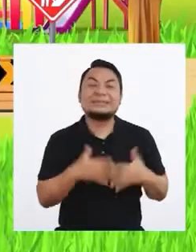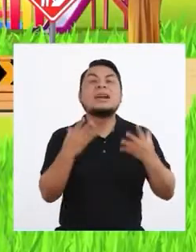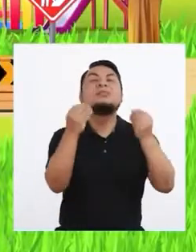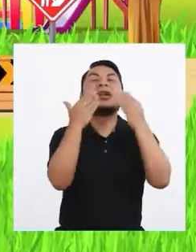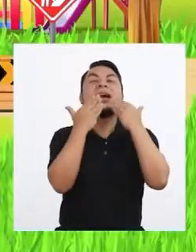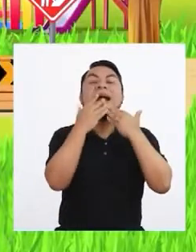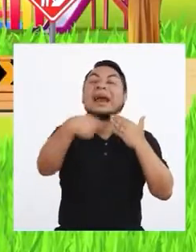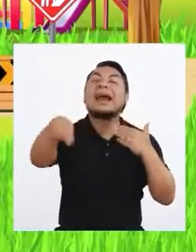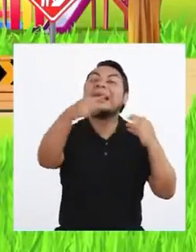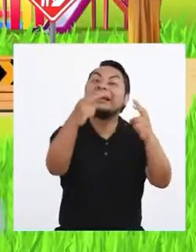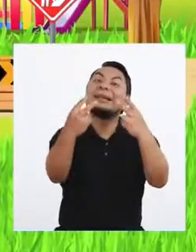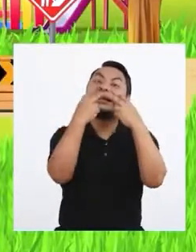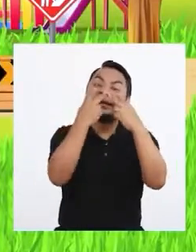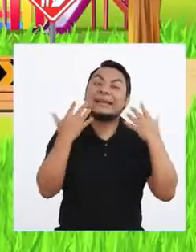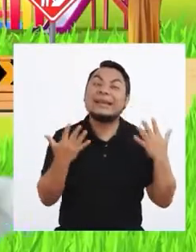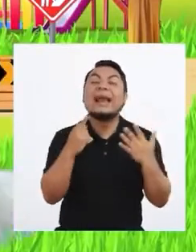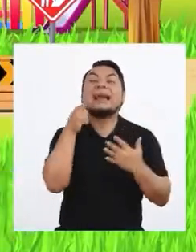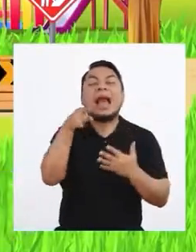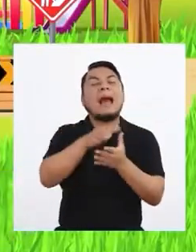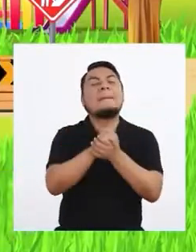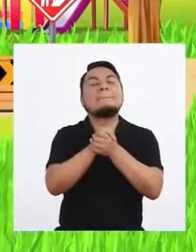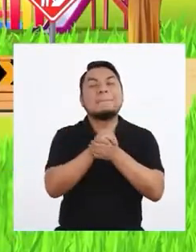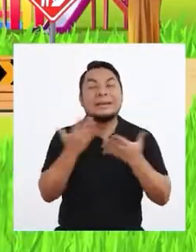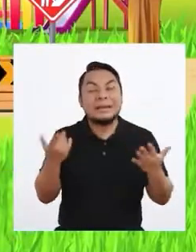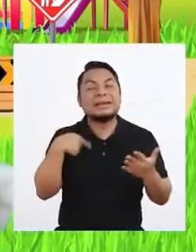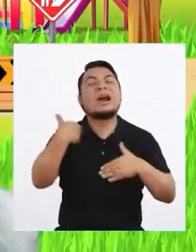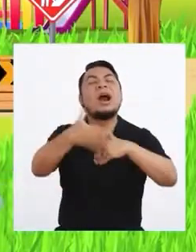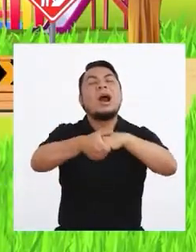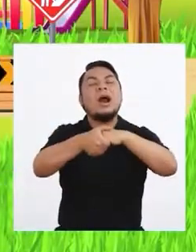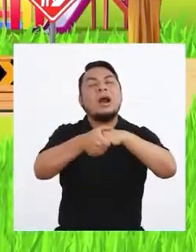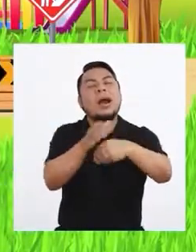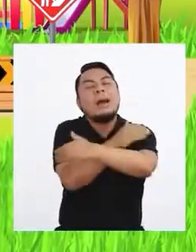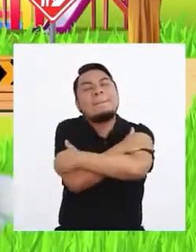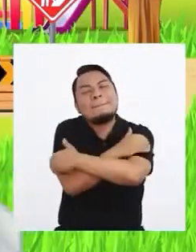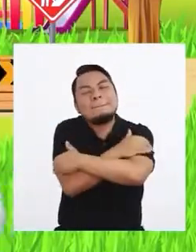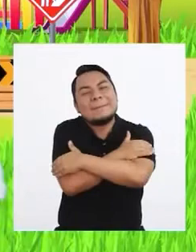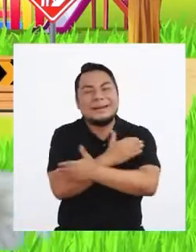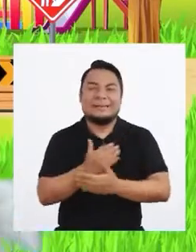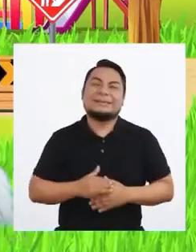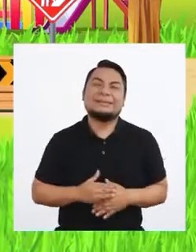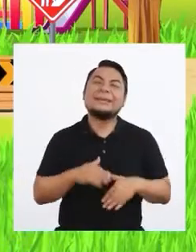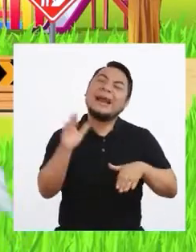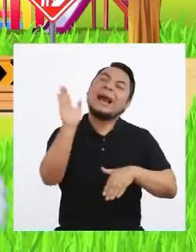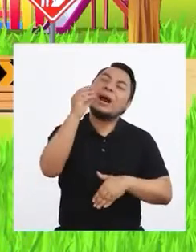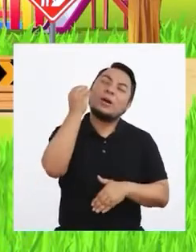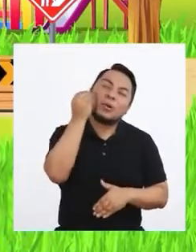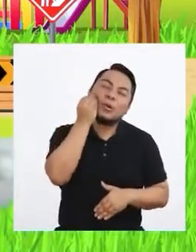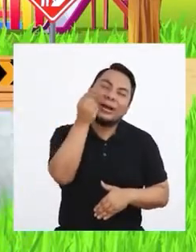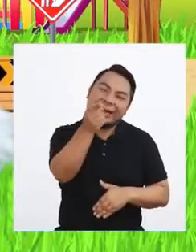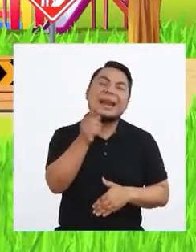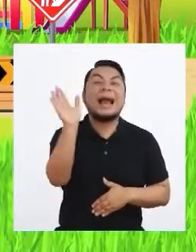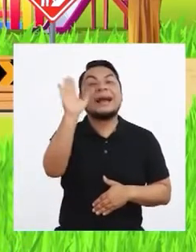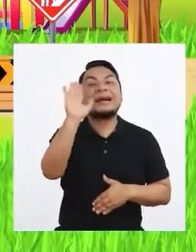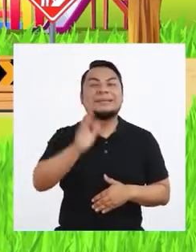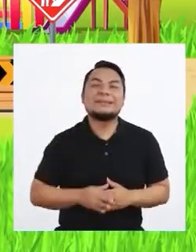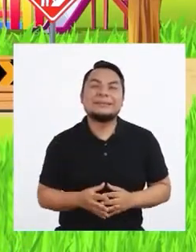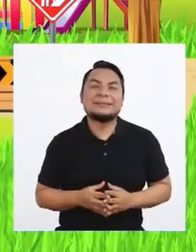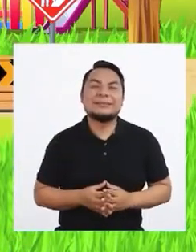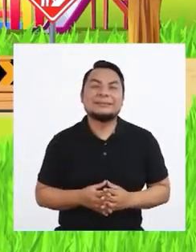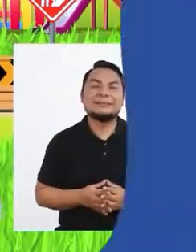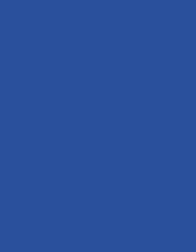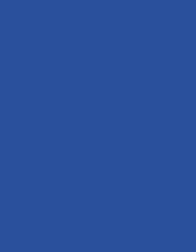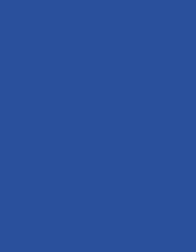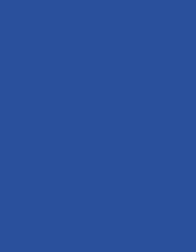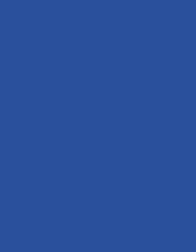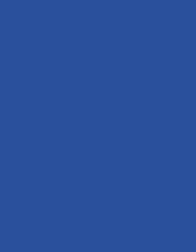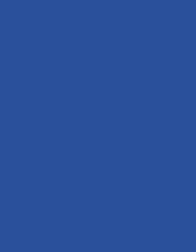¡Correcto! Muchas gracias por acompañarnos, amigas y amigos. Les mando un abrazo perruno y un beso.